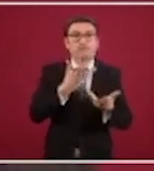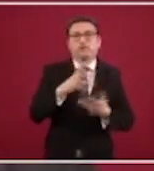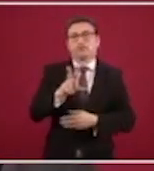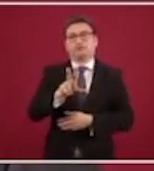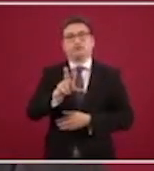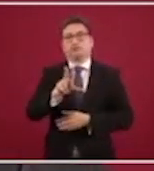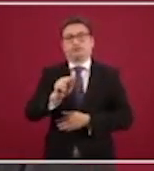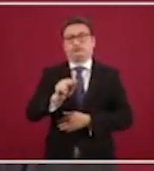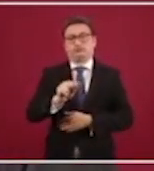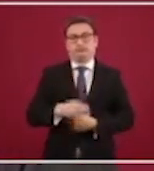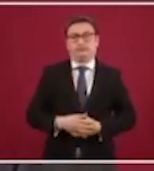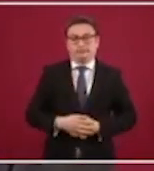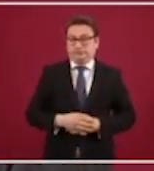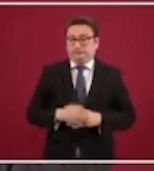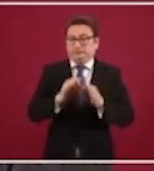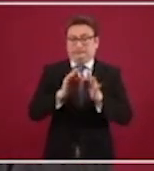eso es muy importante